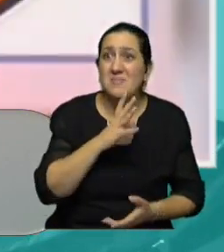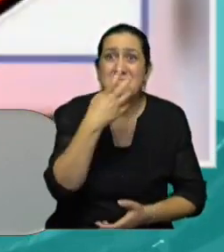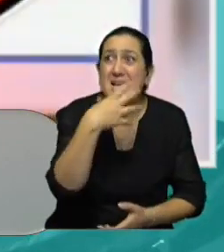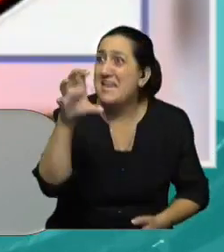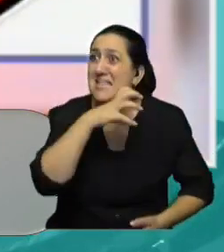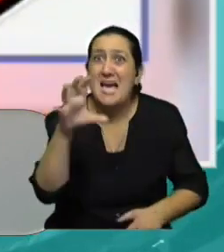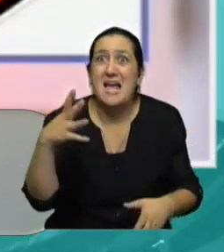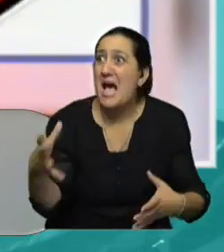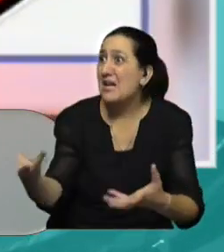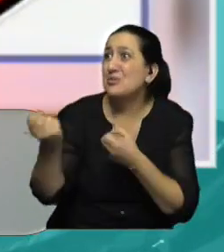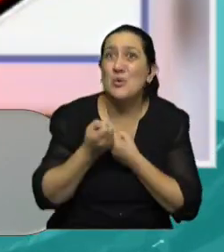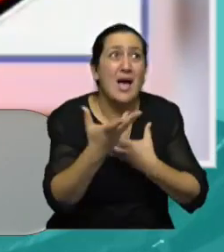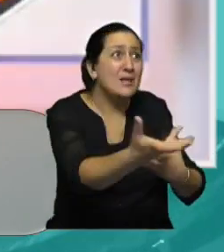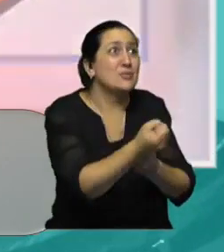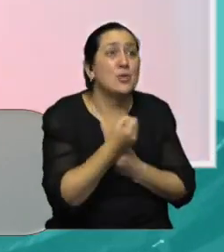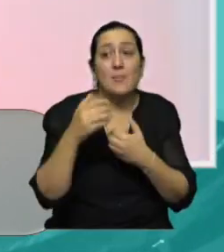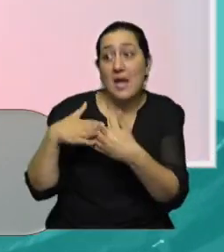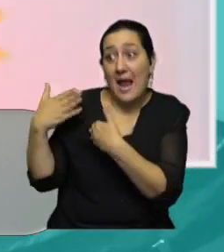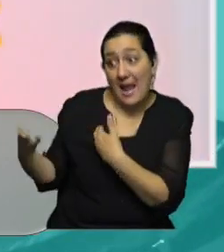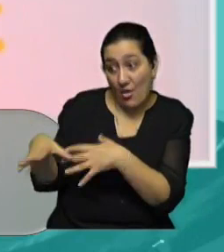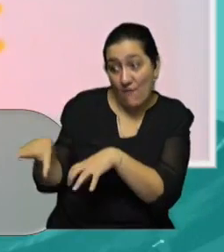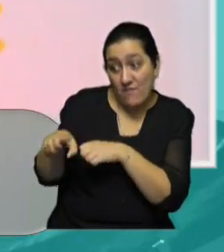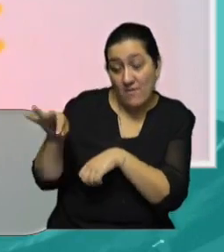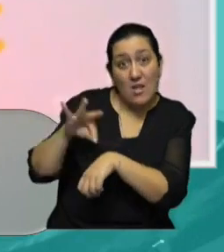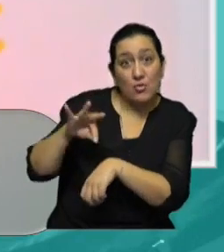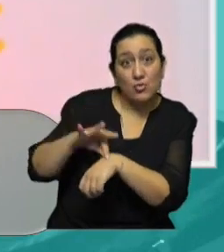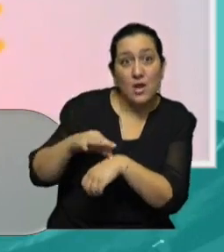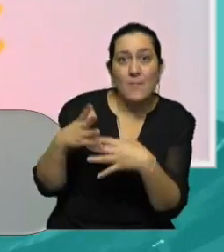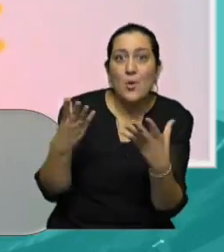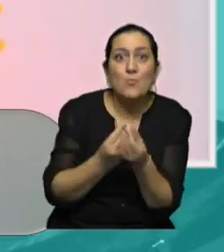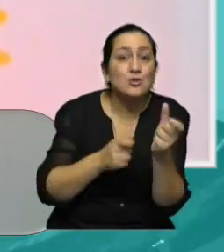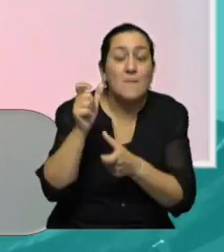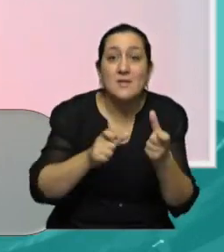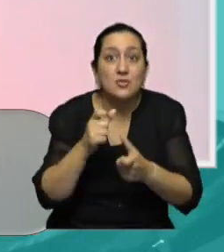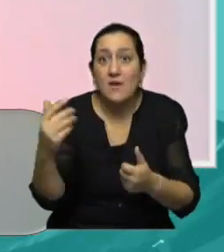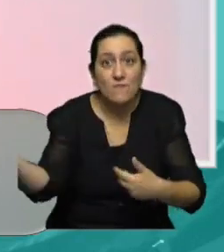por ayuda, en principio porque al lado vive una doctora, pero se me llenó la casa de gente.